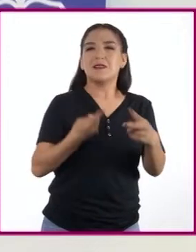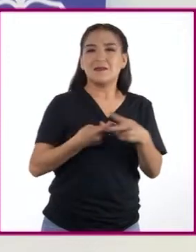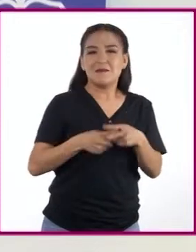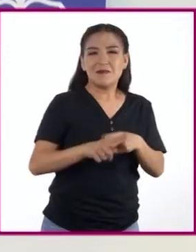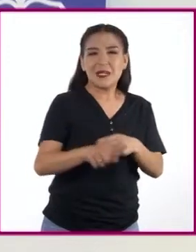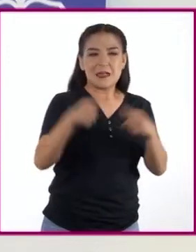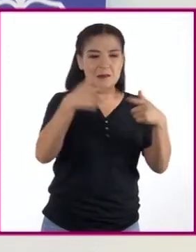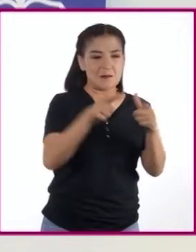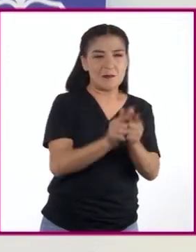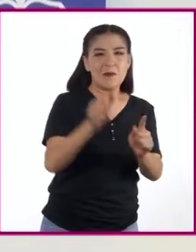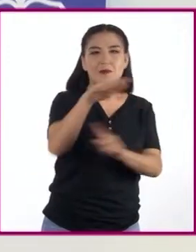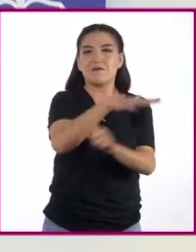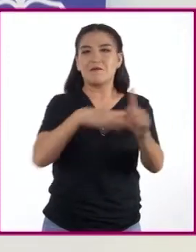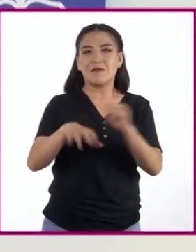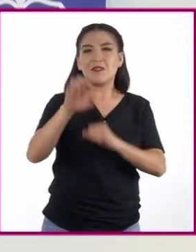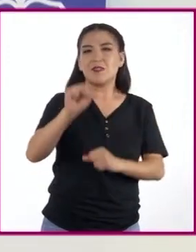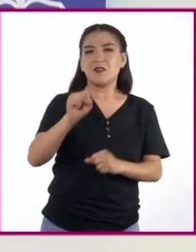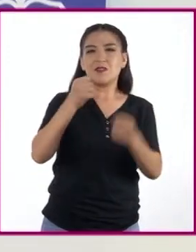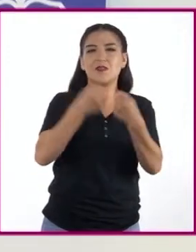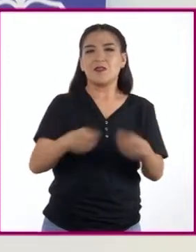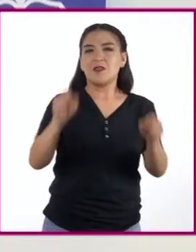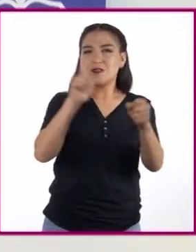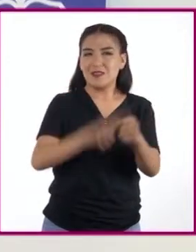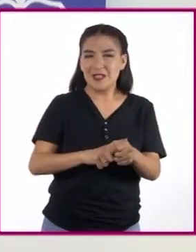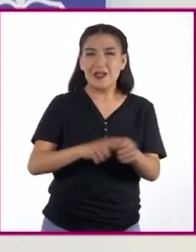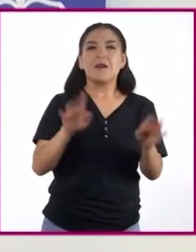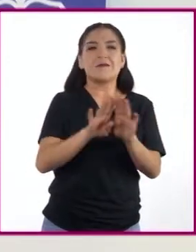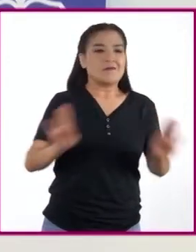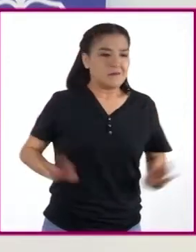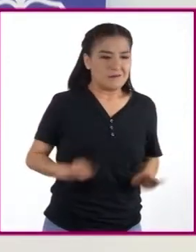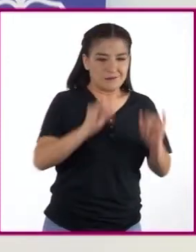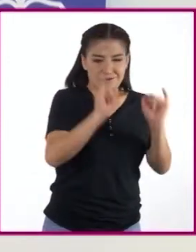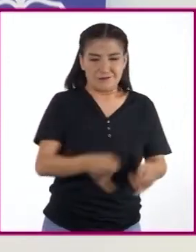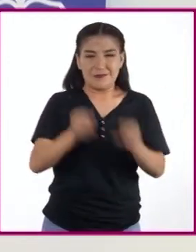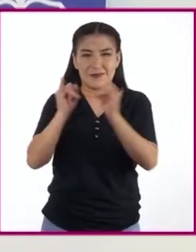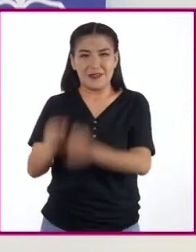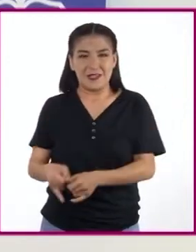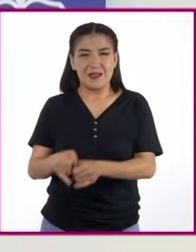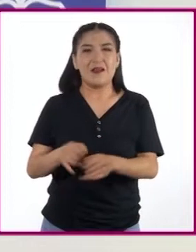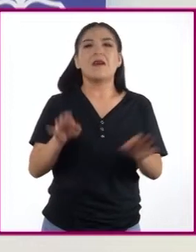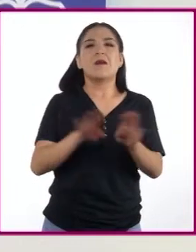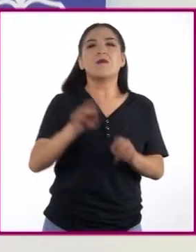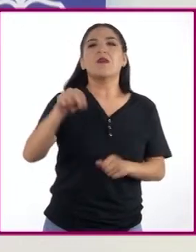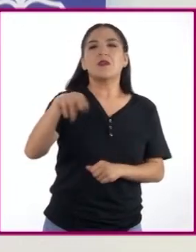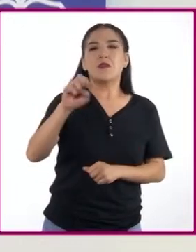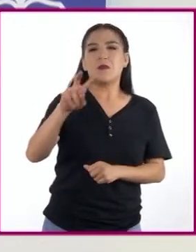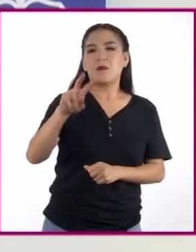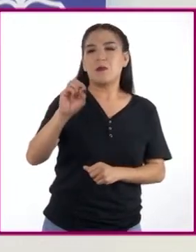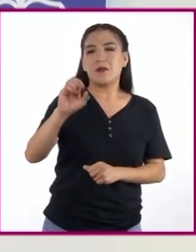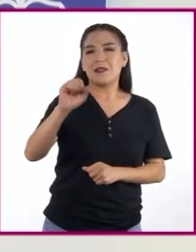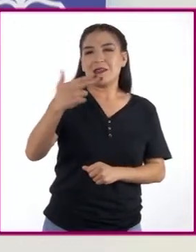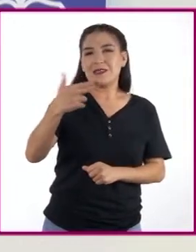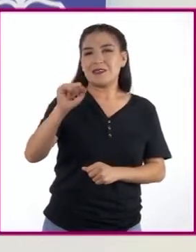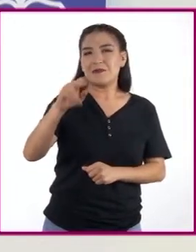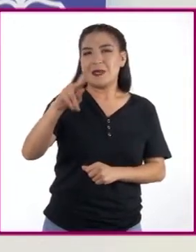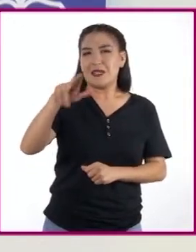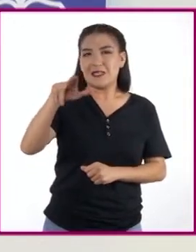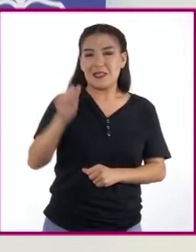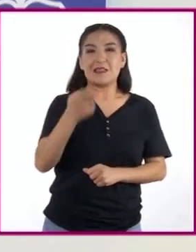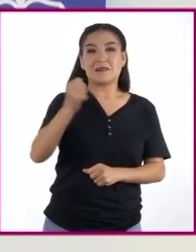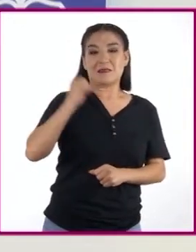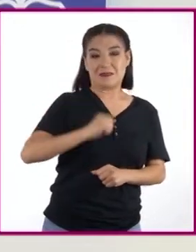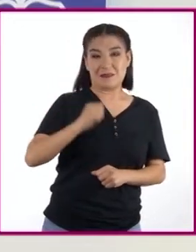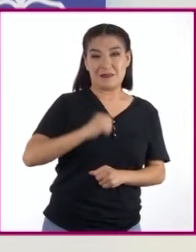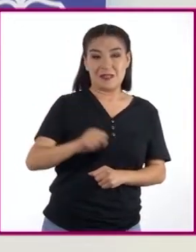nuevos grupos sociales que caracterizarán a la población novohispana en los siglos XVII